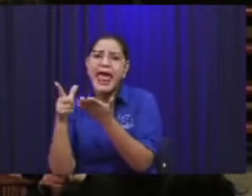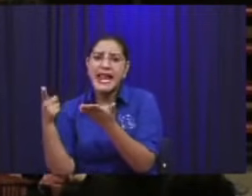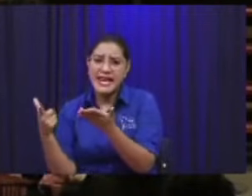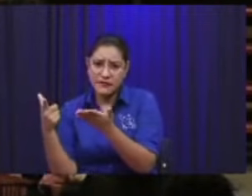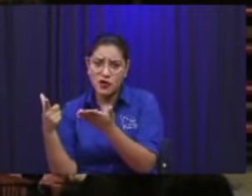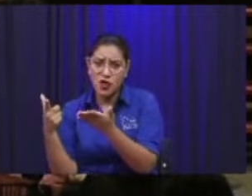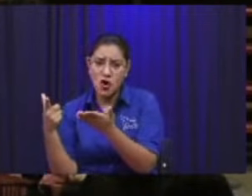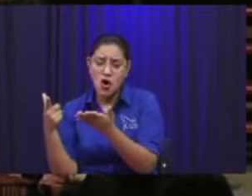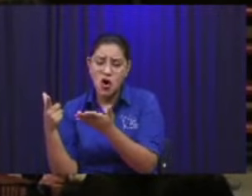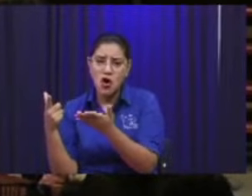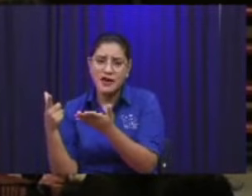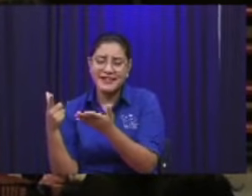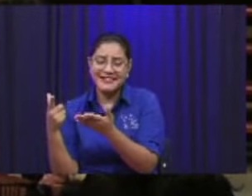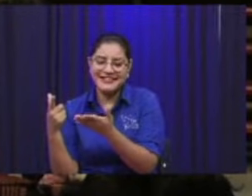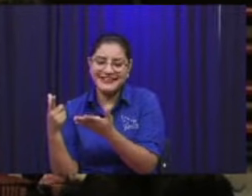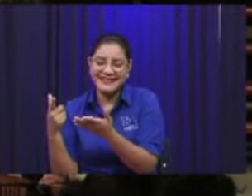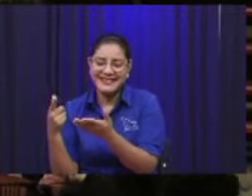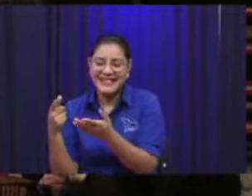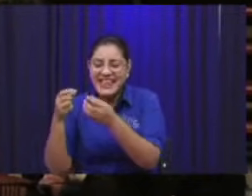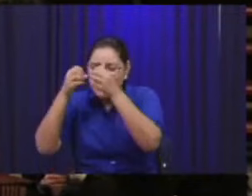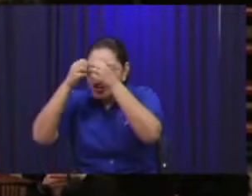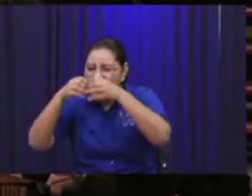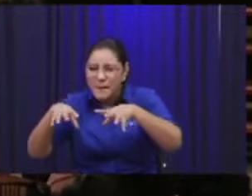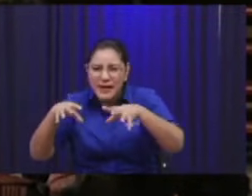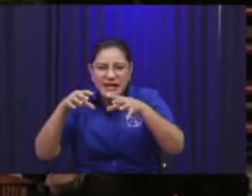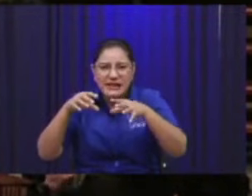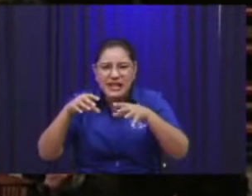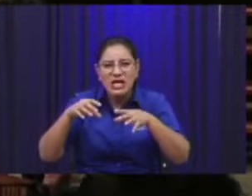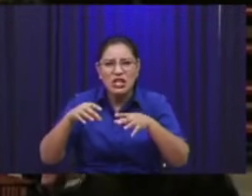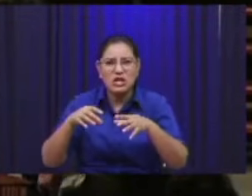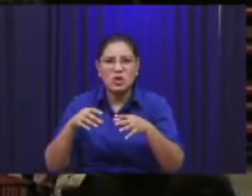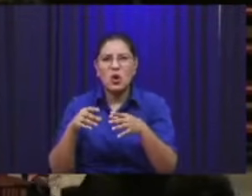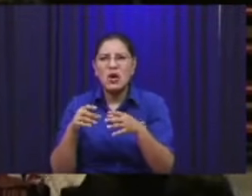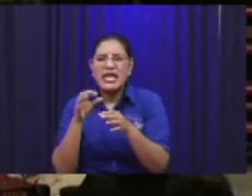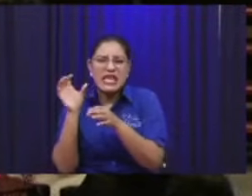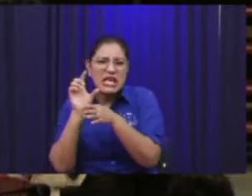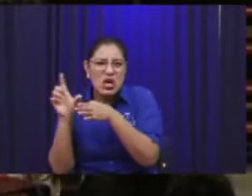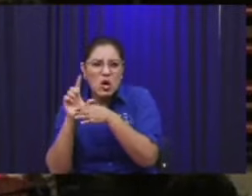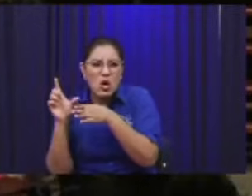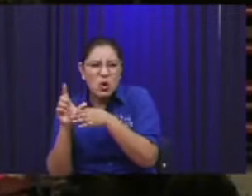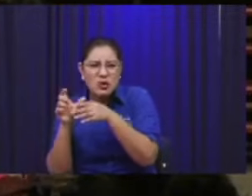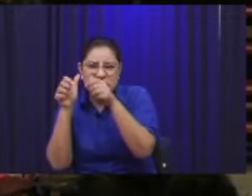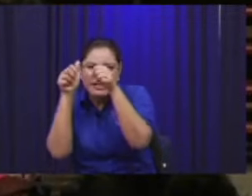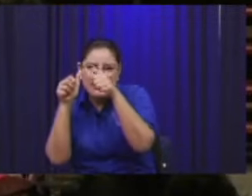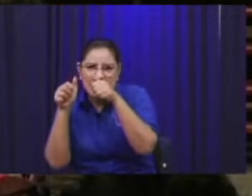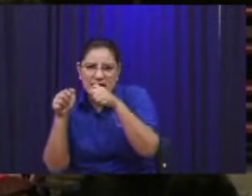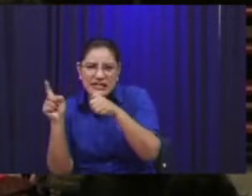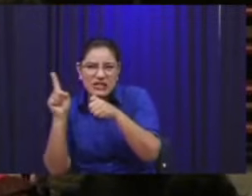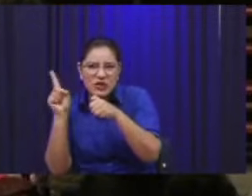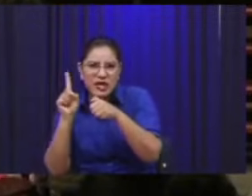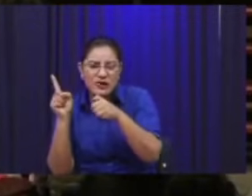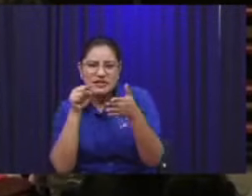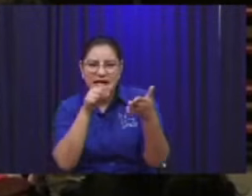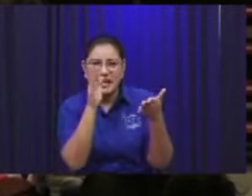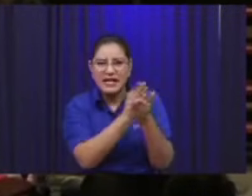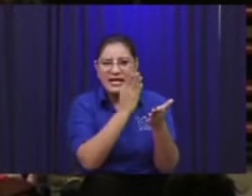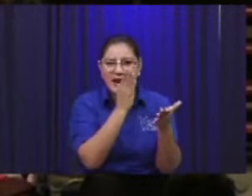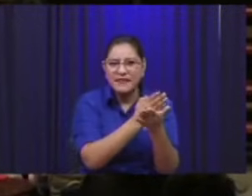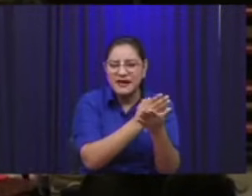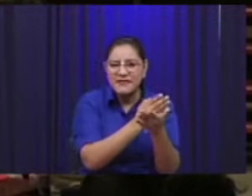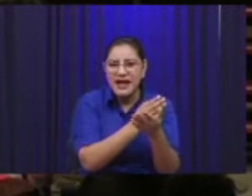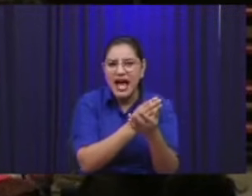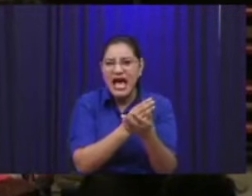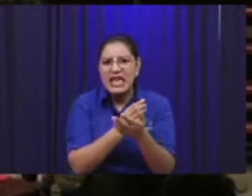de entender las de paulo y vos querés vender unas que nos dan en el canon las empieza a analizar ya tenemos la pistola que escribió